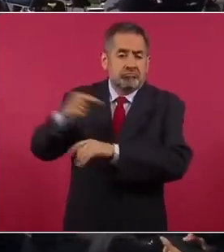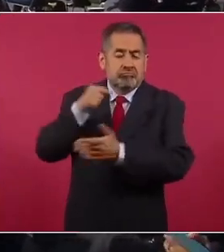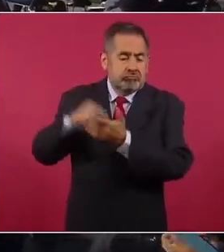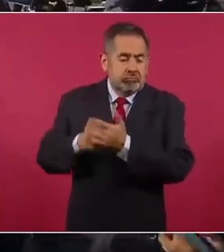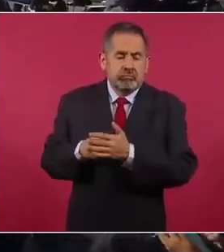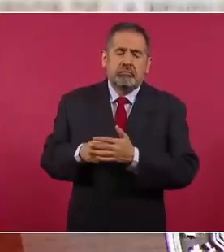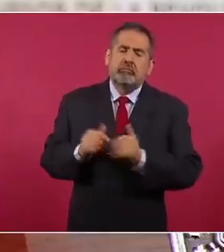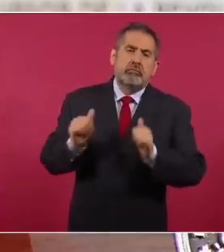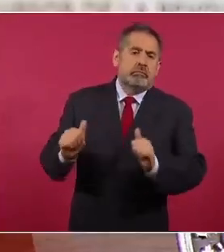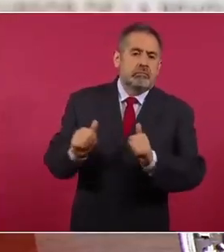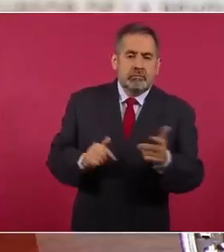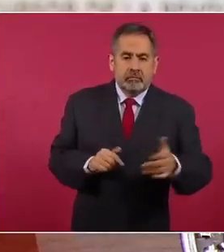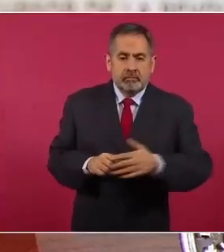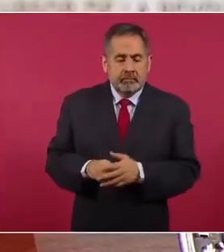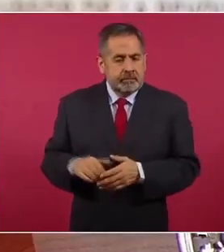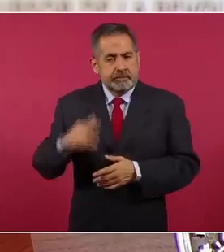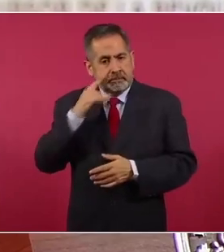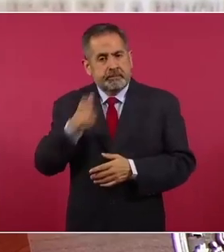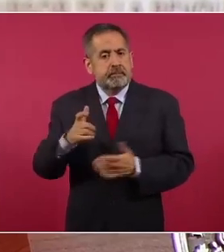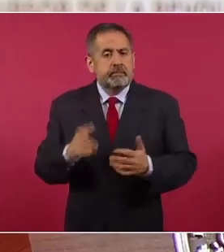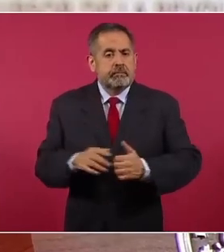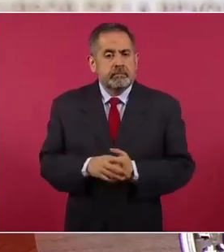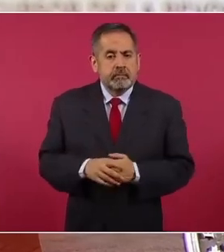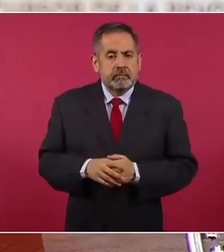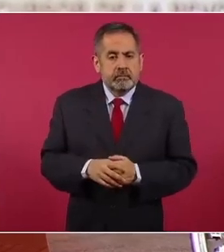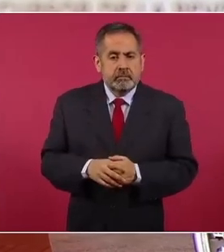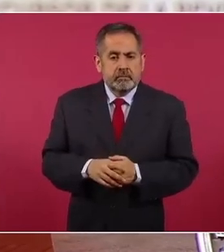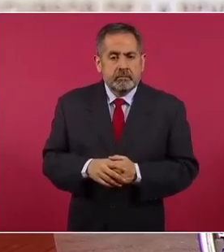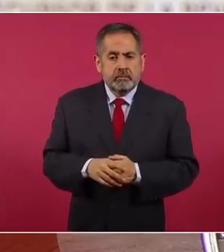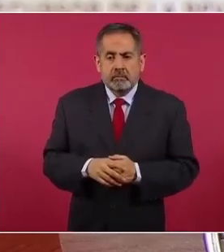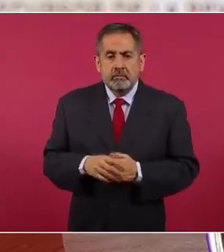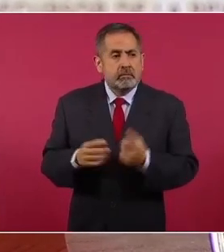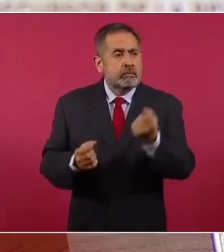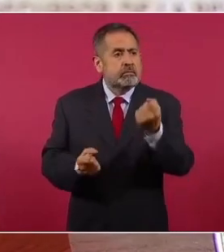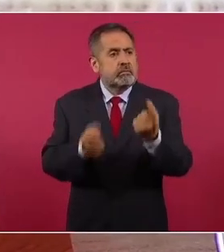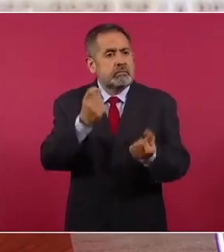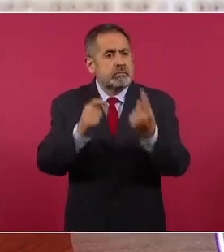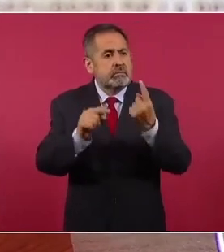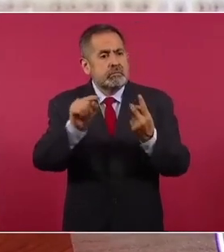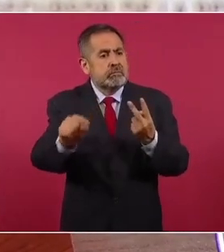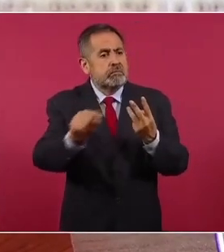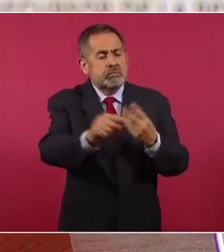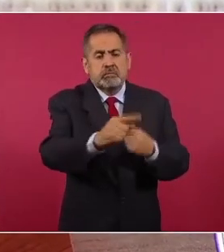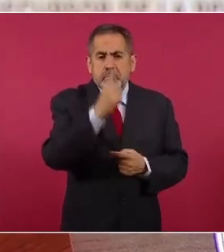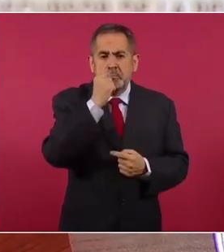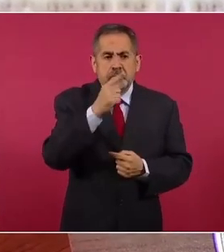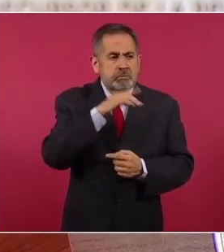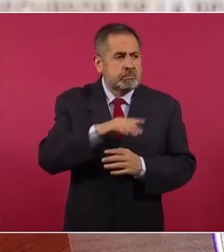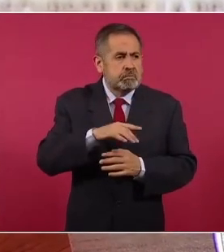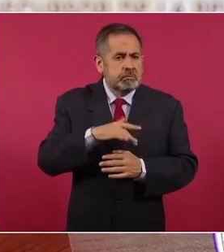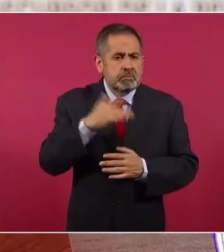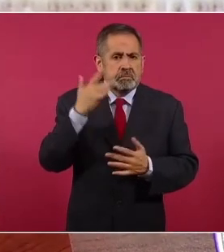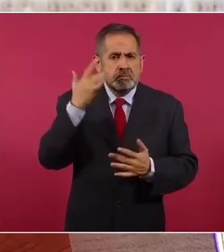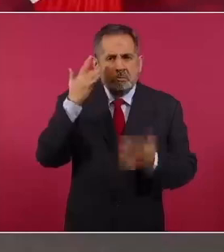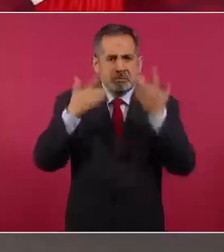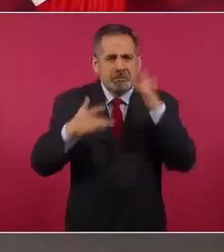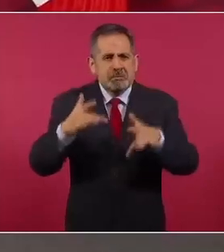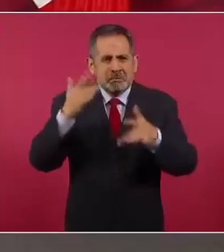Y que extrañamente empezaron a renunciar policías,